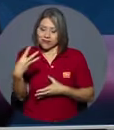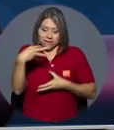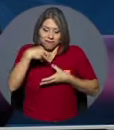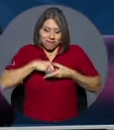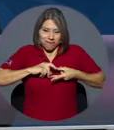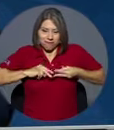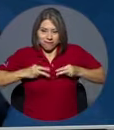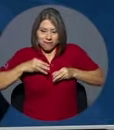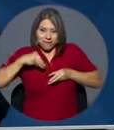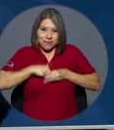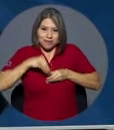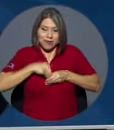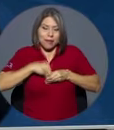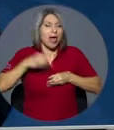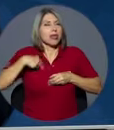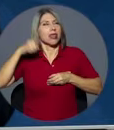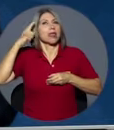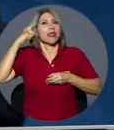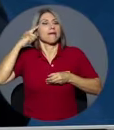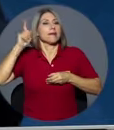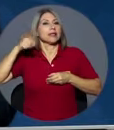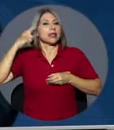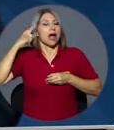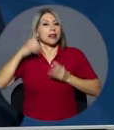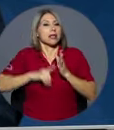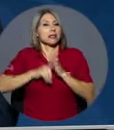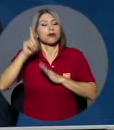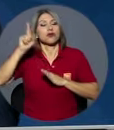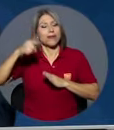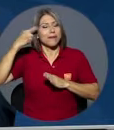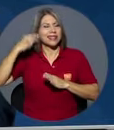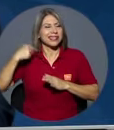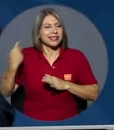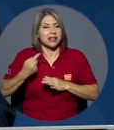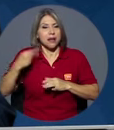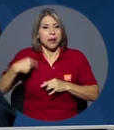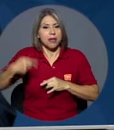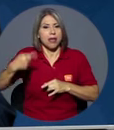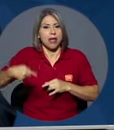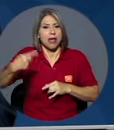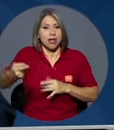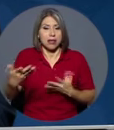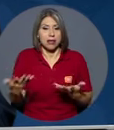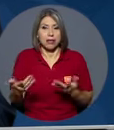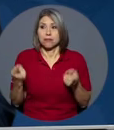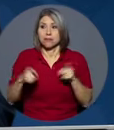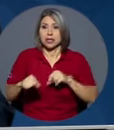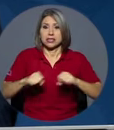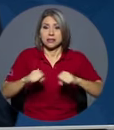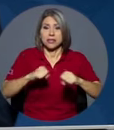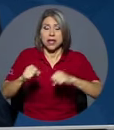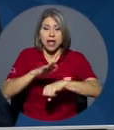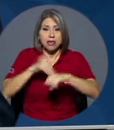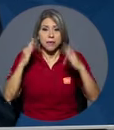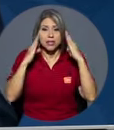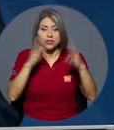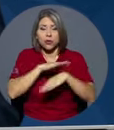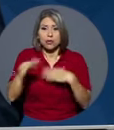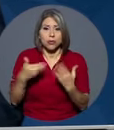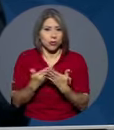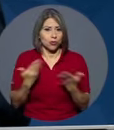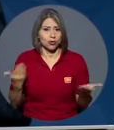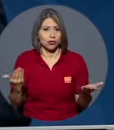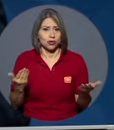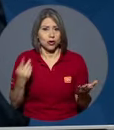nuestros genes, ¿verdad? El tema de que es algo transversal al desarrollo y que hay que considerarlo. Y la sismicidad, desde luego, que nos llama la atención a todos,